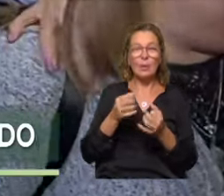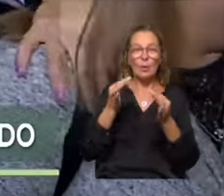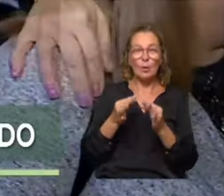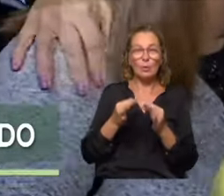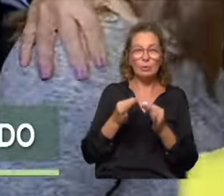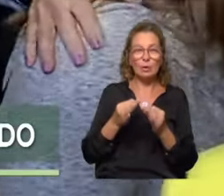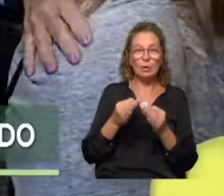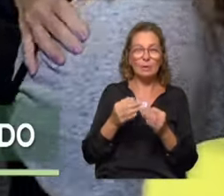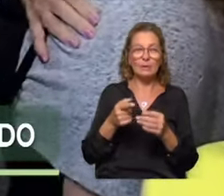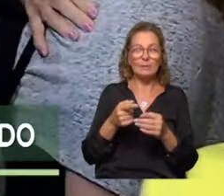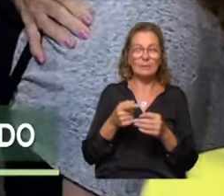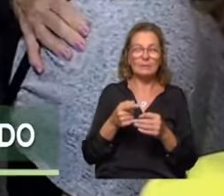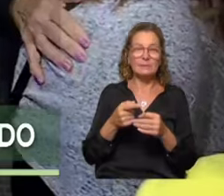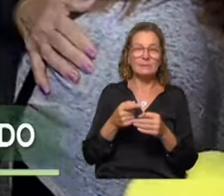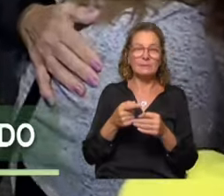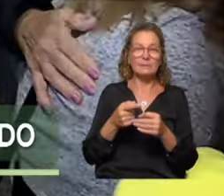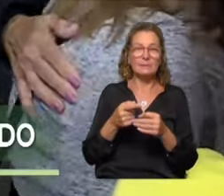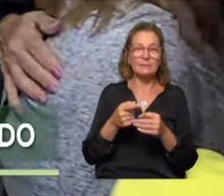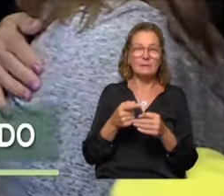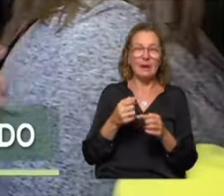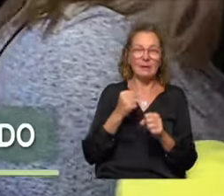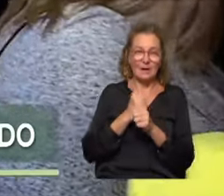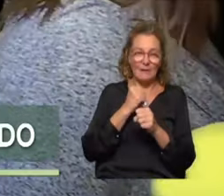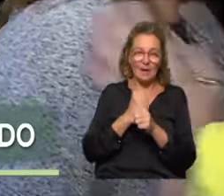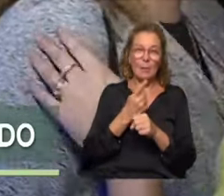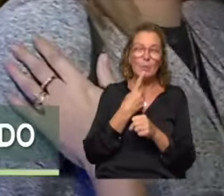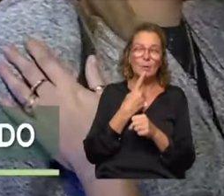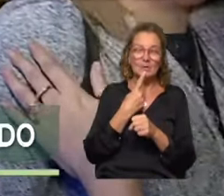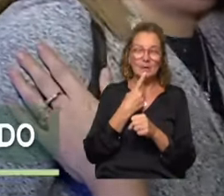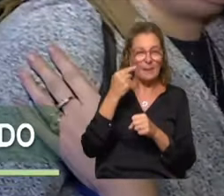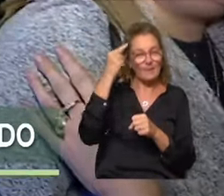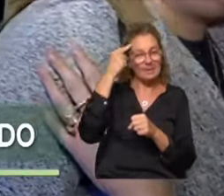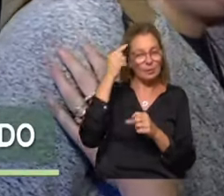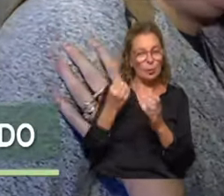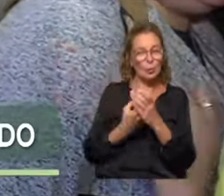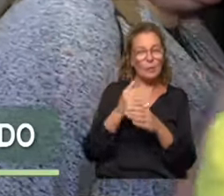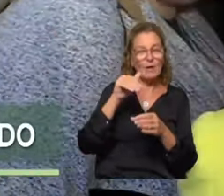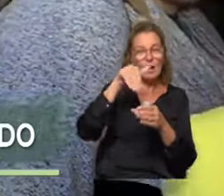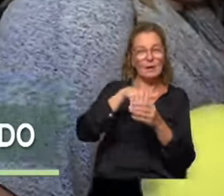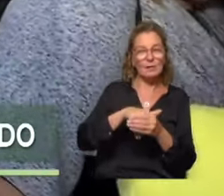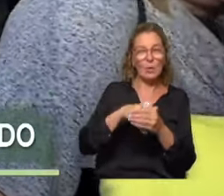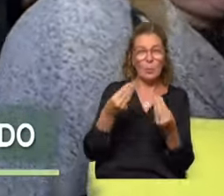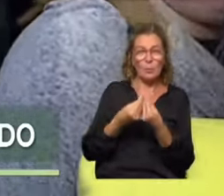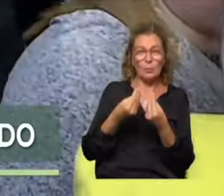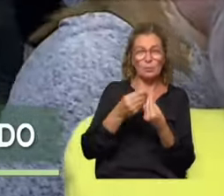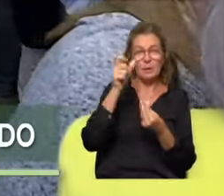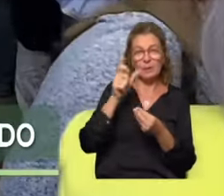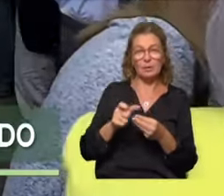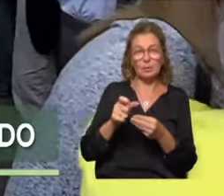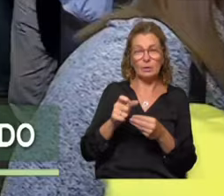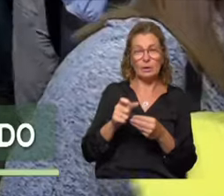dedicarse a la tarea política de cara a una nueva elección. Mucha presencia, de hecho